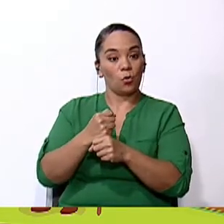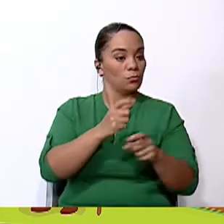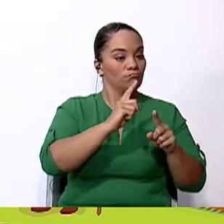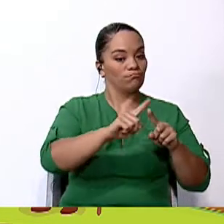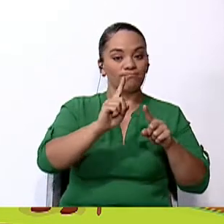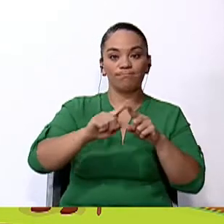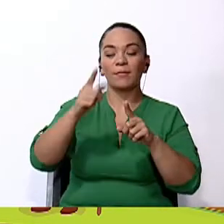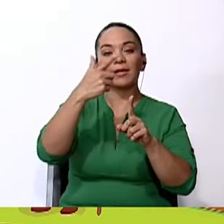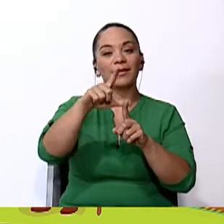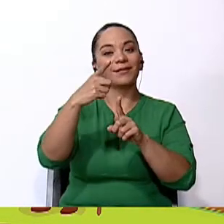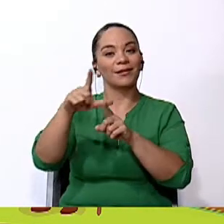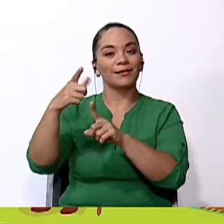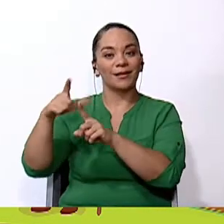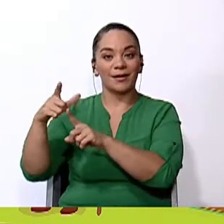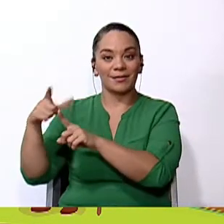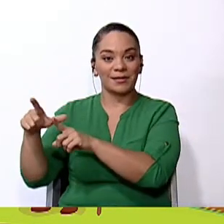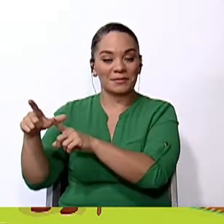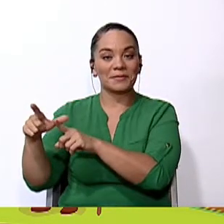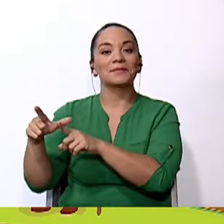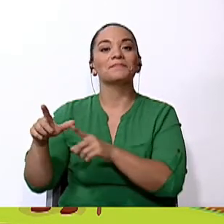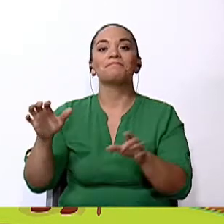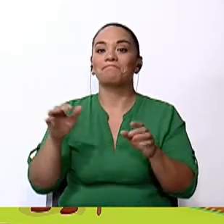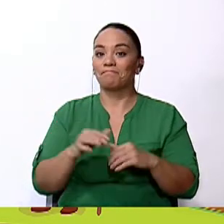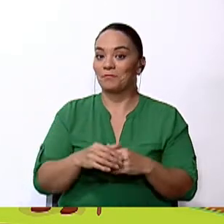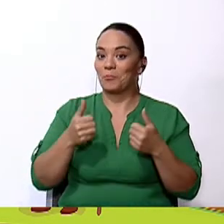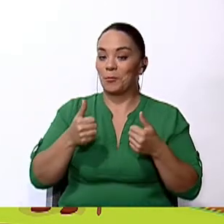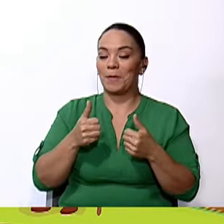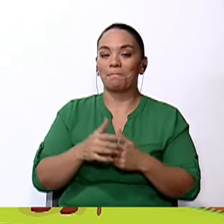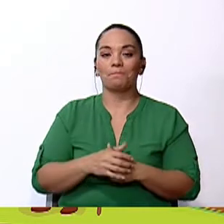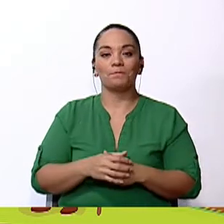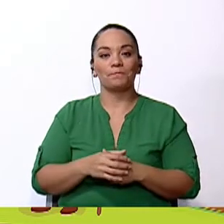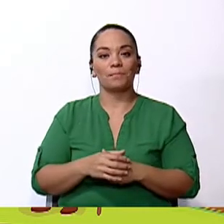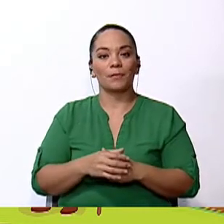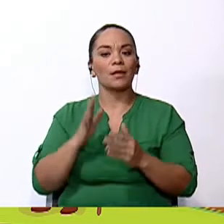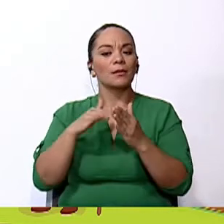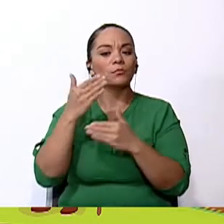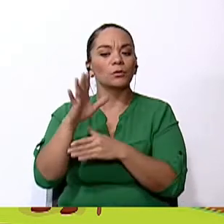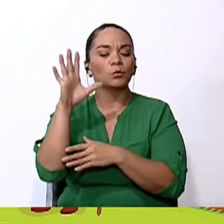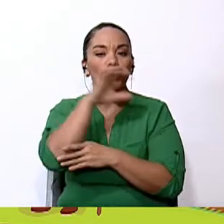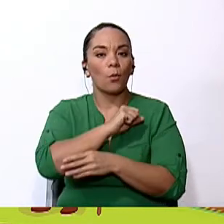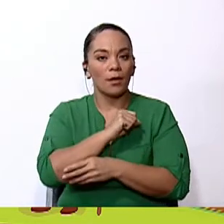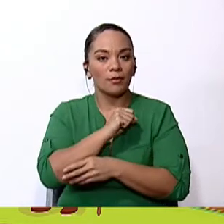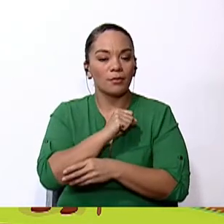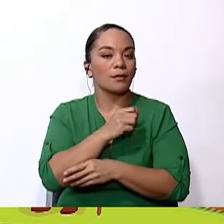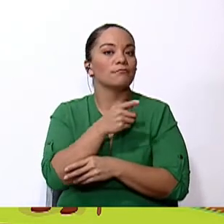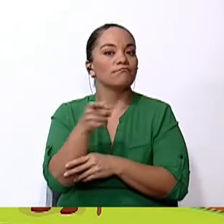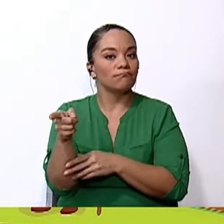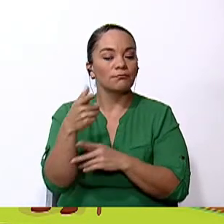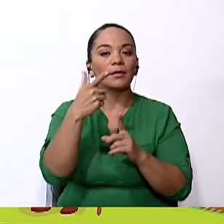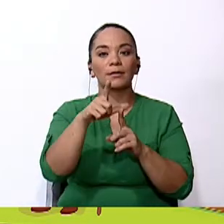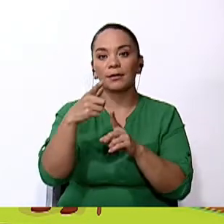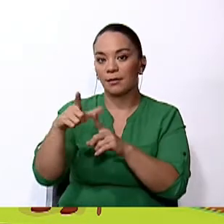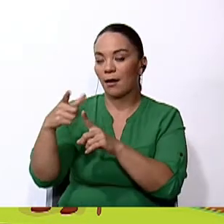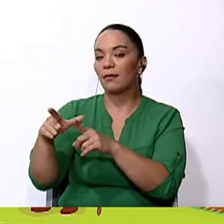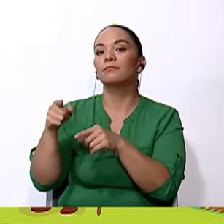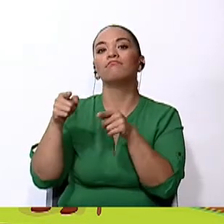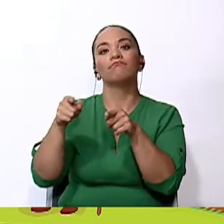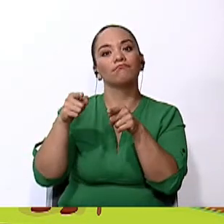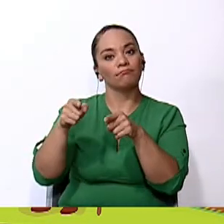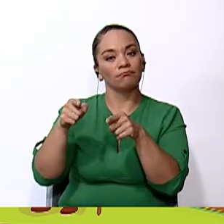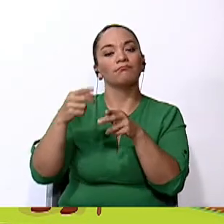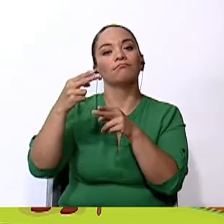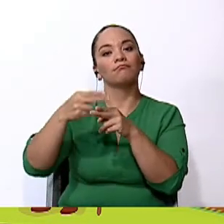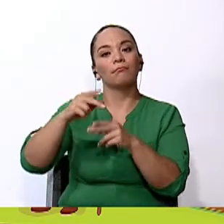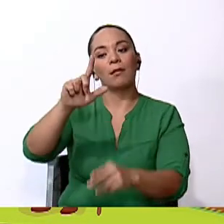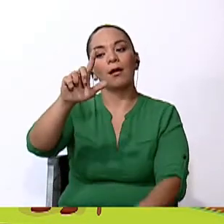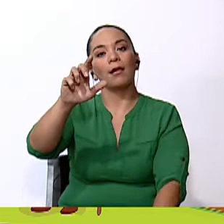que escuchábamos, ¿verdad que sí? Muy bien. Luego nos dimos cuenta que a esos disfraces les llamamos letras y que tenemos